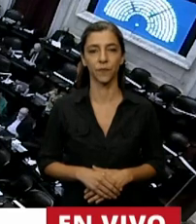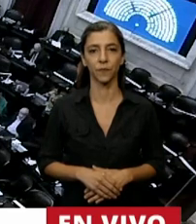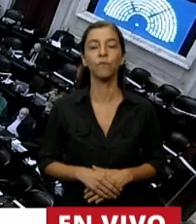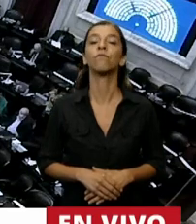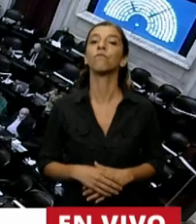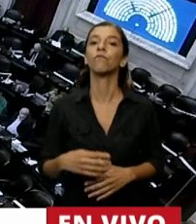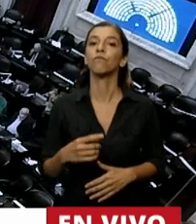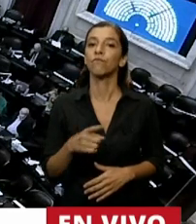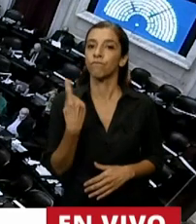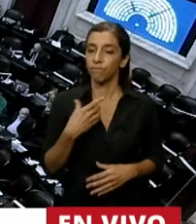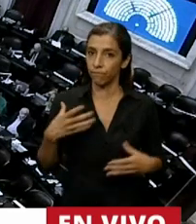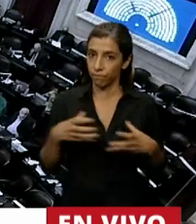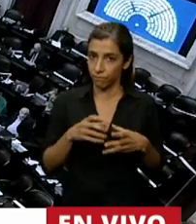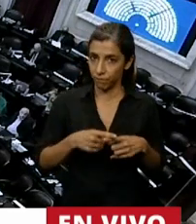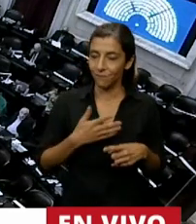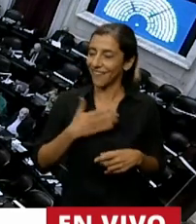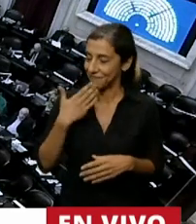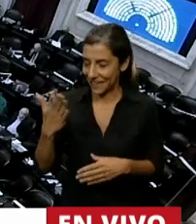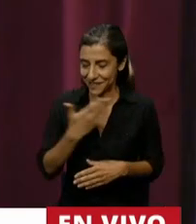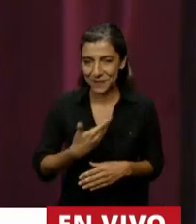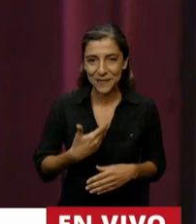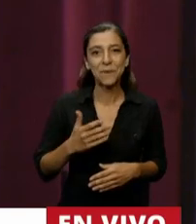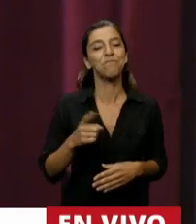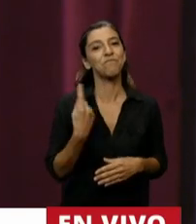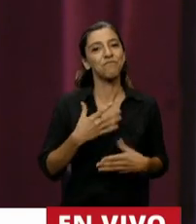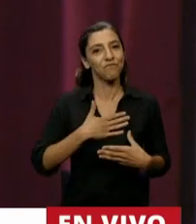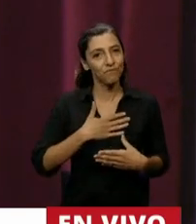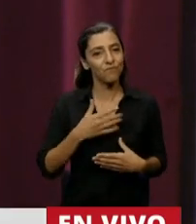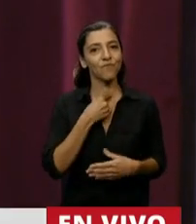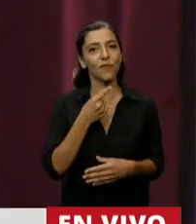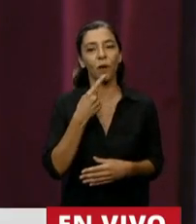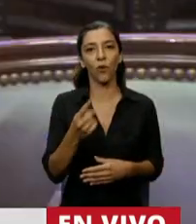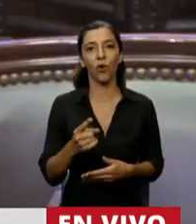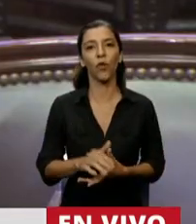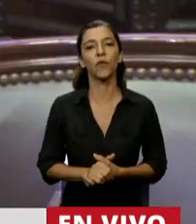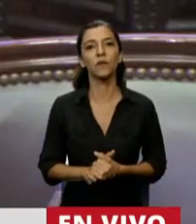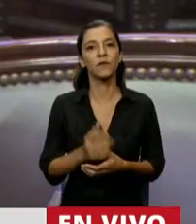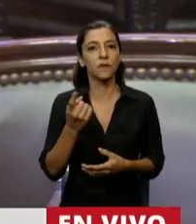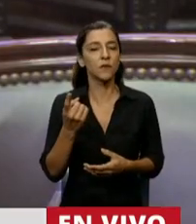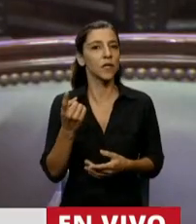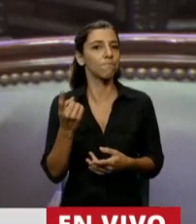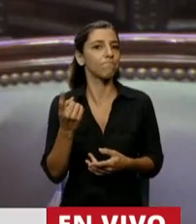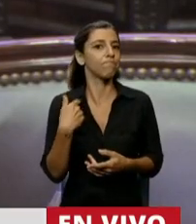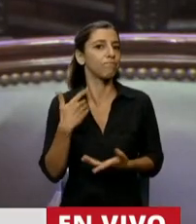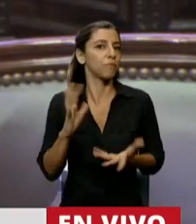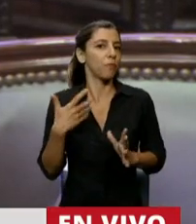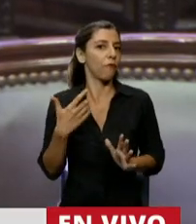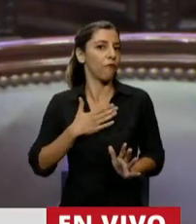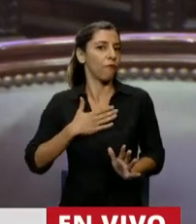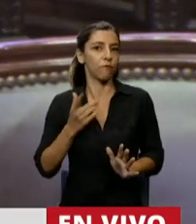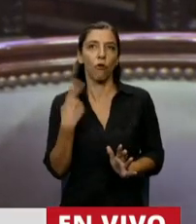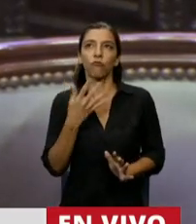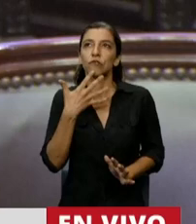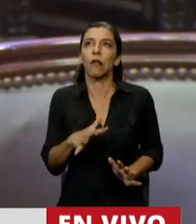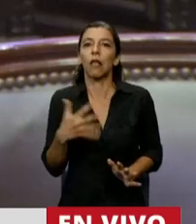Desde nuestro interbloque, gracias, presidente, queremos marcar una posición política y qué